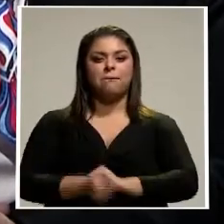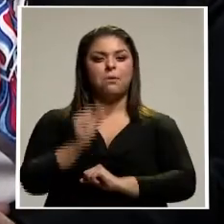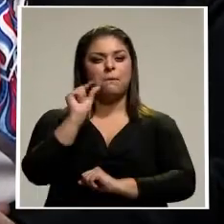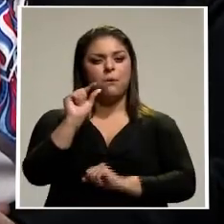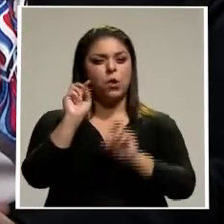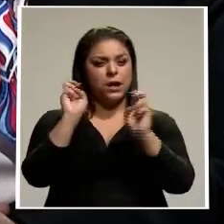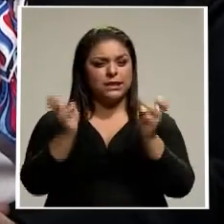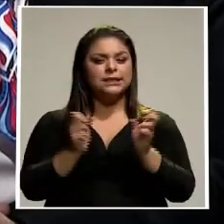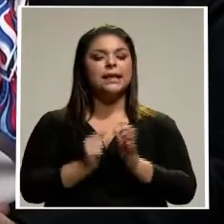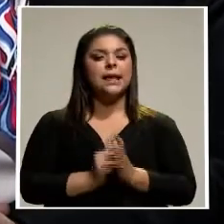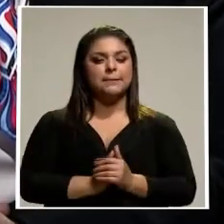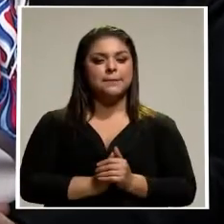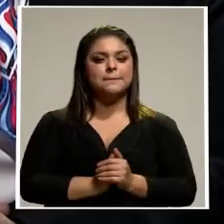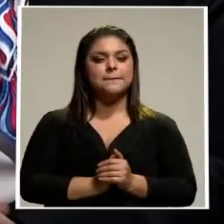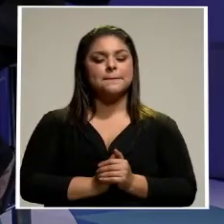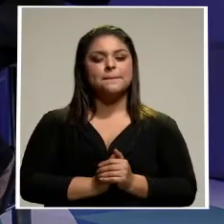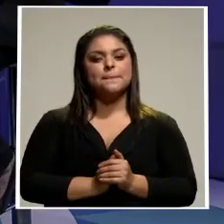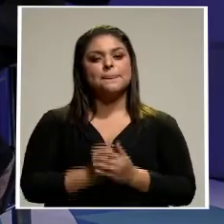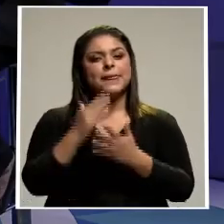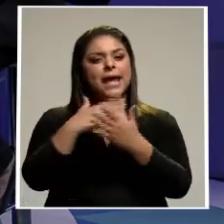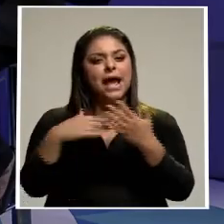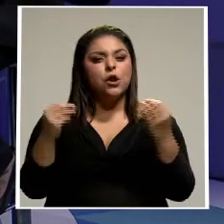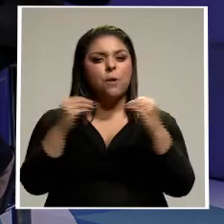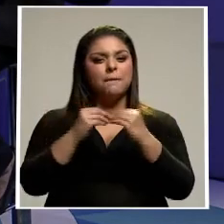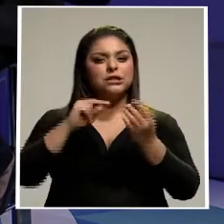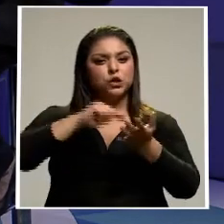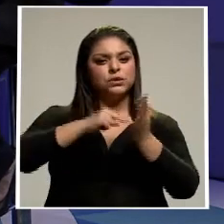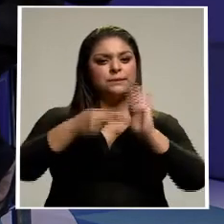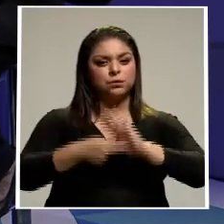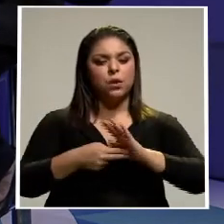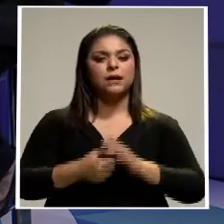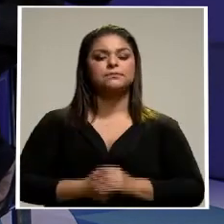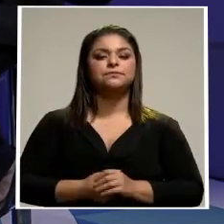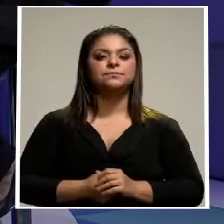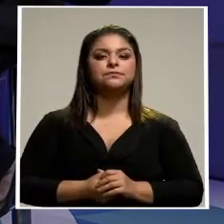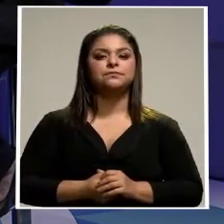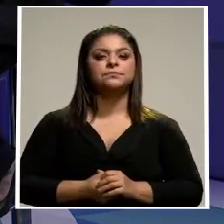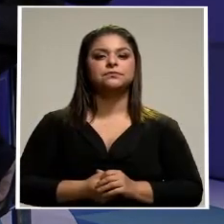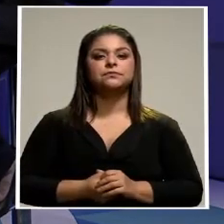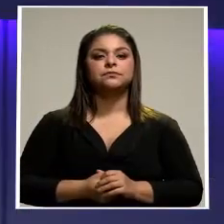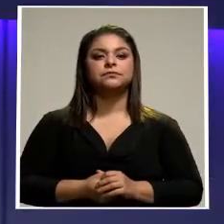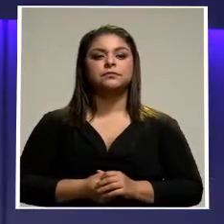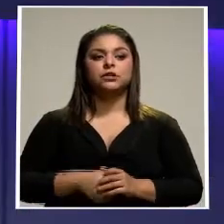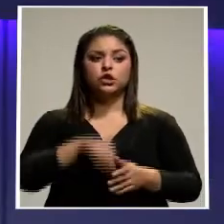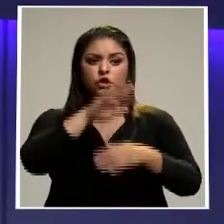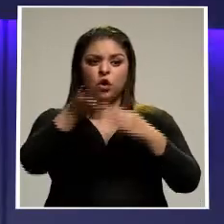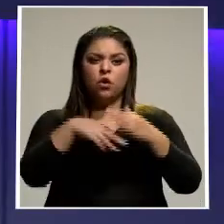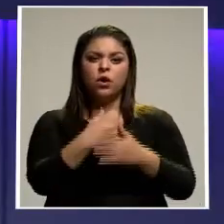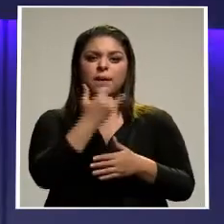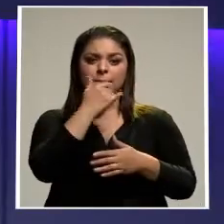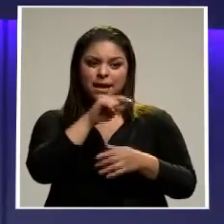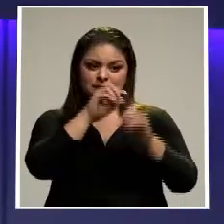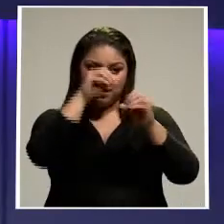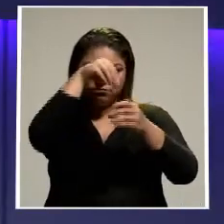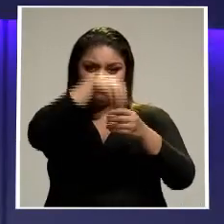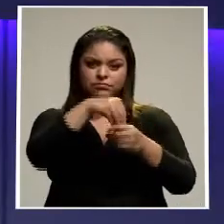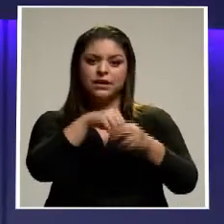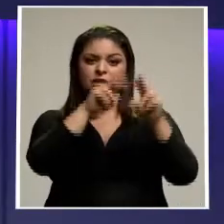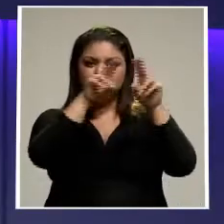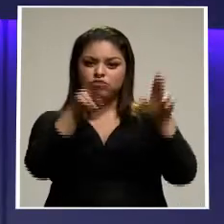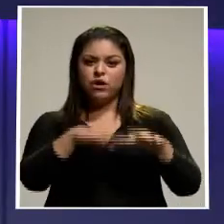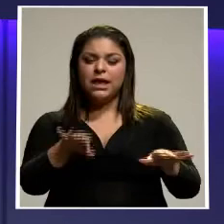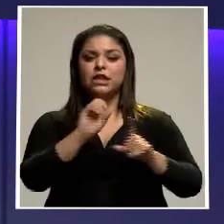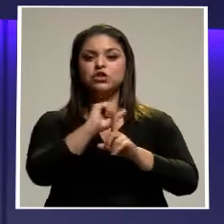tema a algo un poco más conceptual. La proliferación de redes sociales dio la